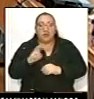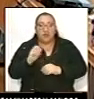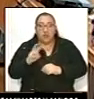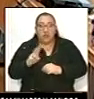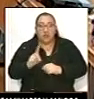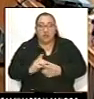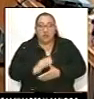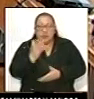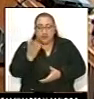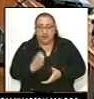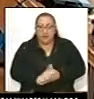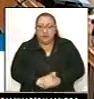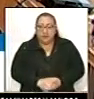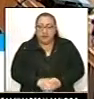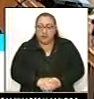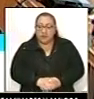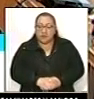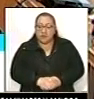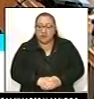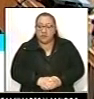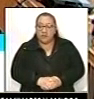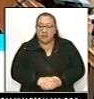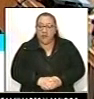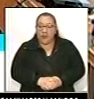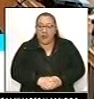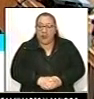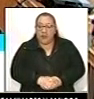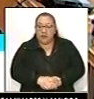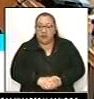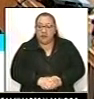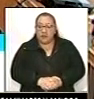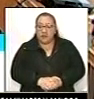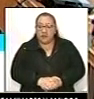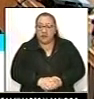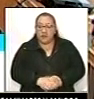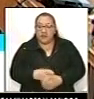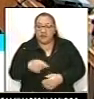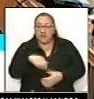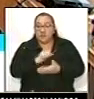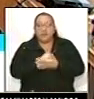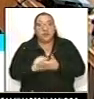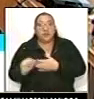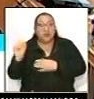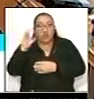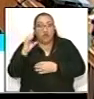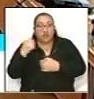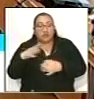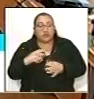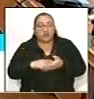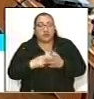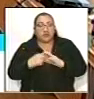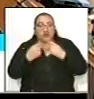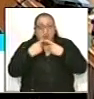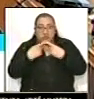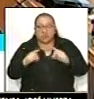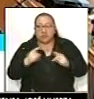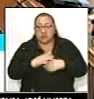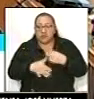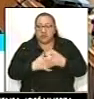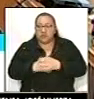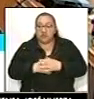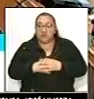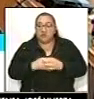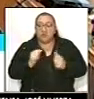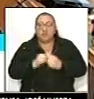2016-2021. Adelante, por favor. Trabajo que tenemos que entrar de este mes de octubre, que se haga la difusión para todo